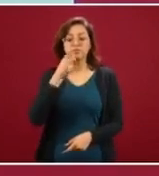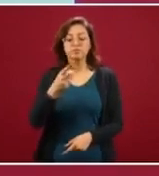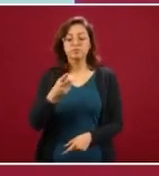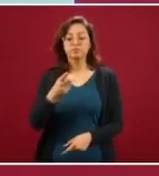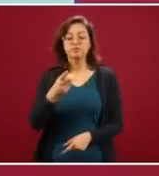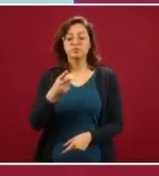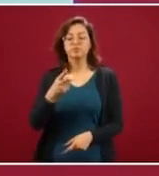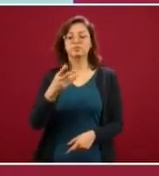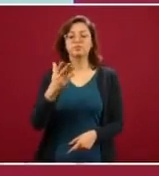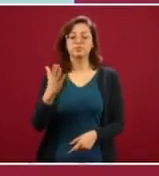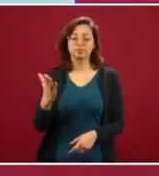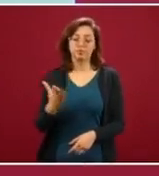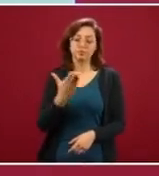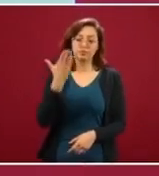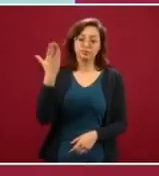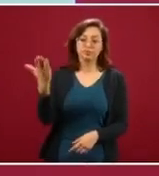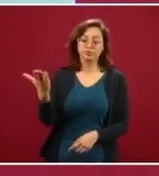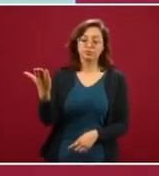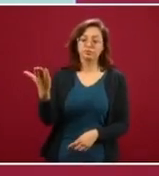voy a pedirle al